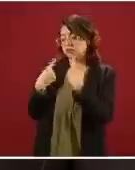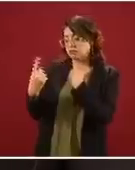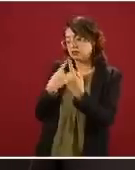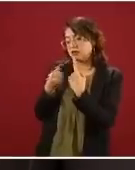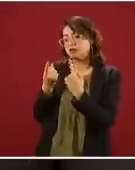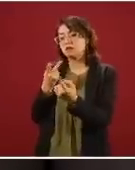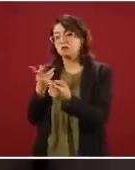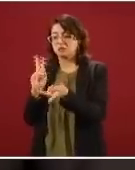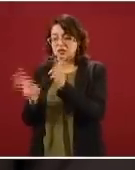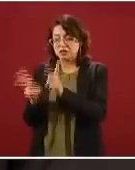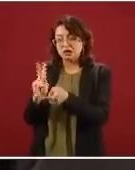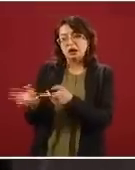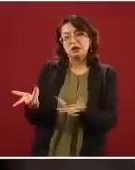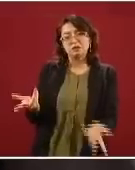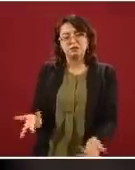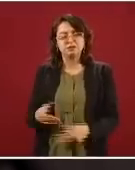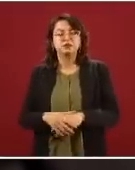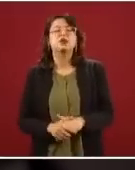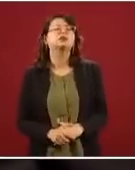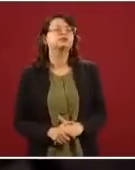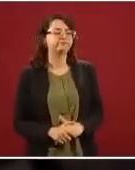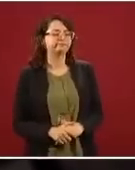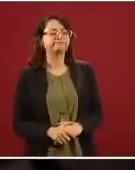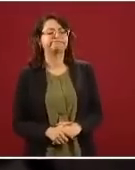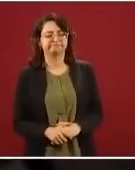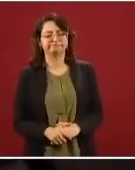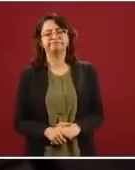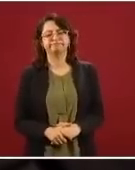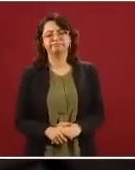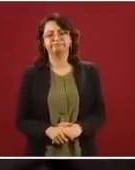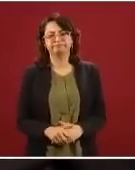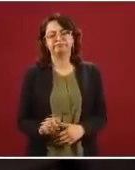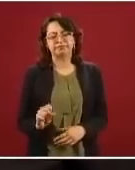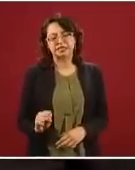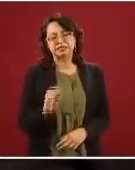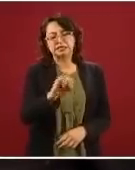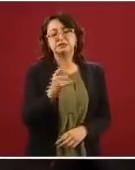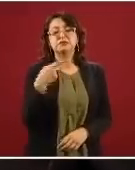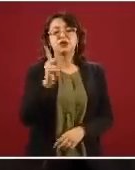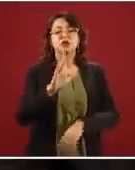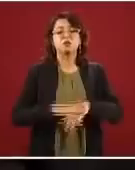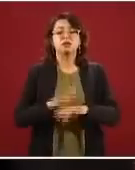ellos. Es más importante el bienestar y la paz.